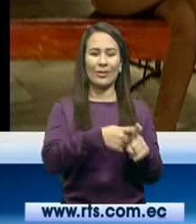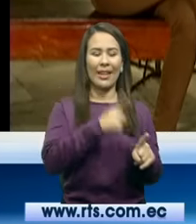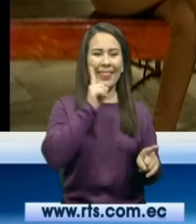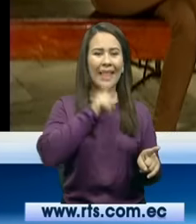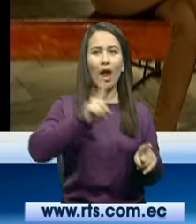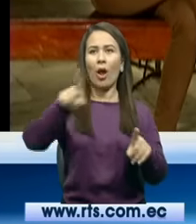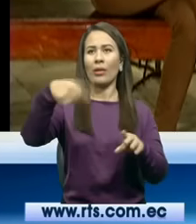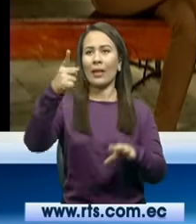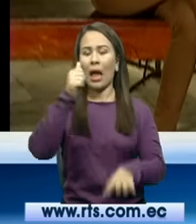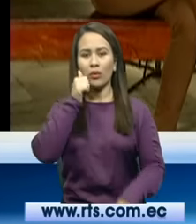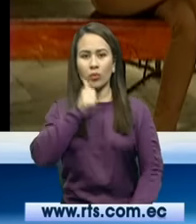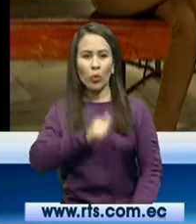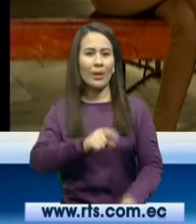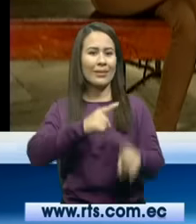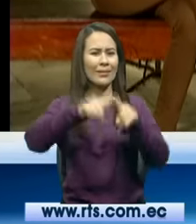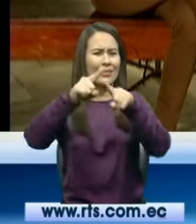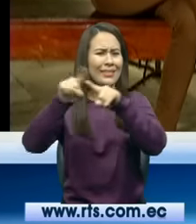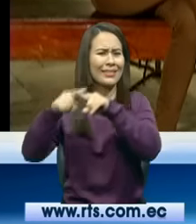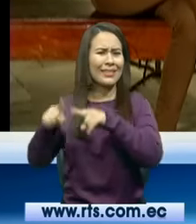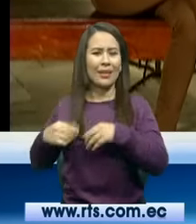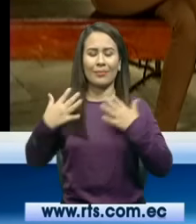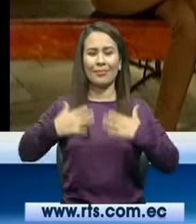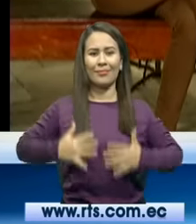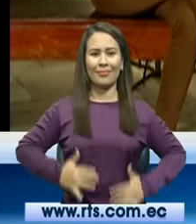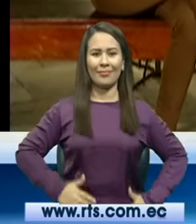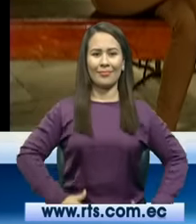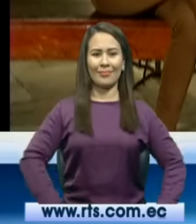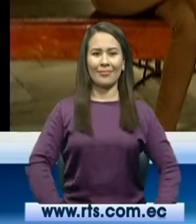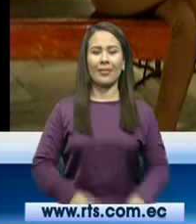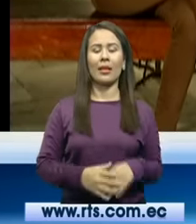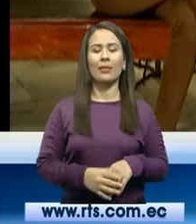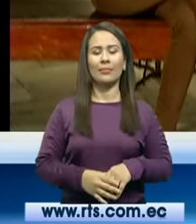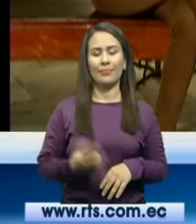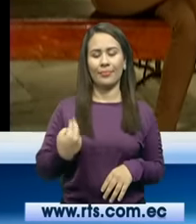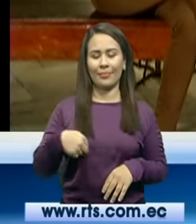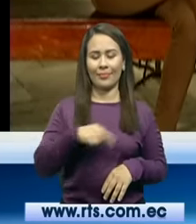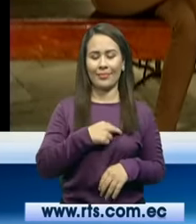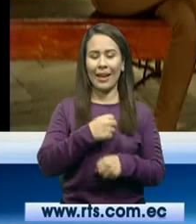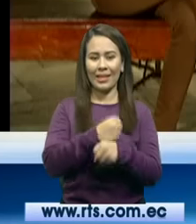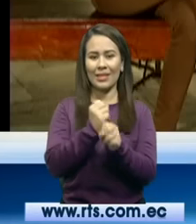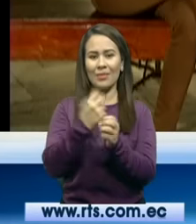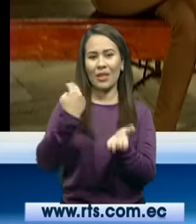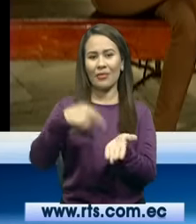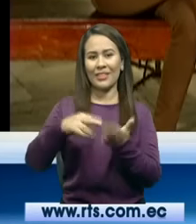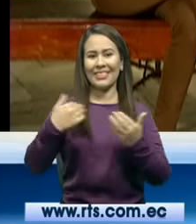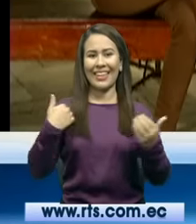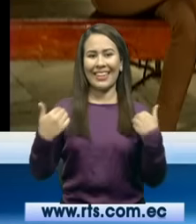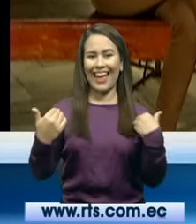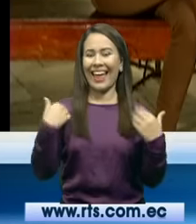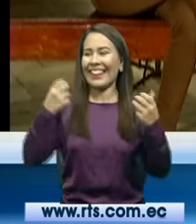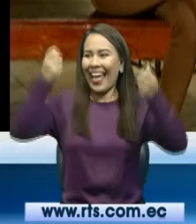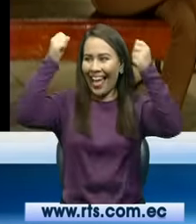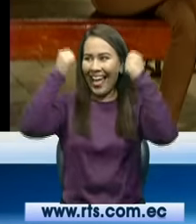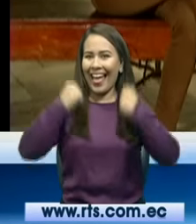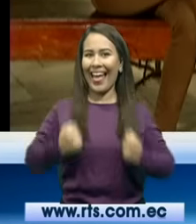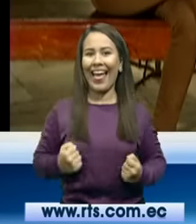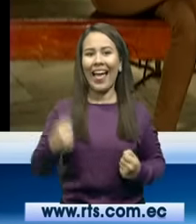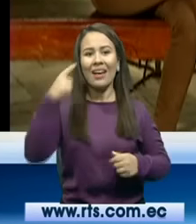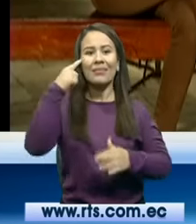pues, diferentes disfraces que lo hacemos en estas fiestas de Inti Raymi. Ahora